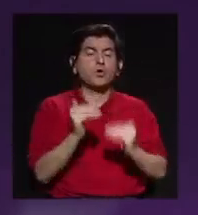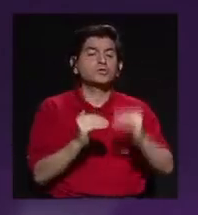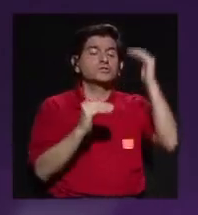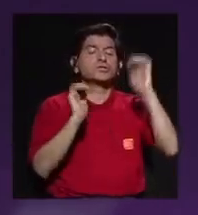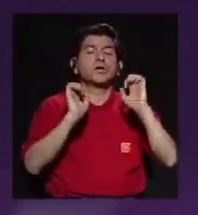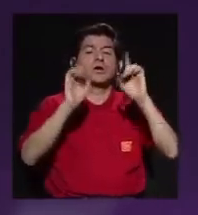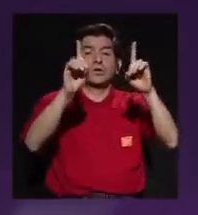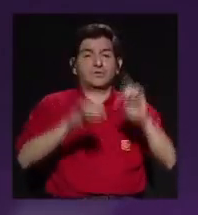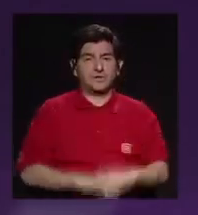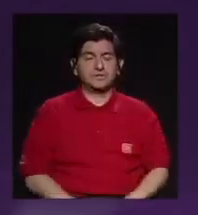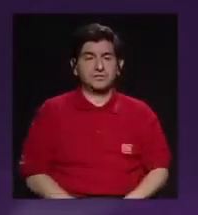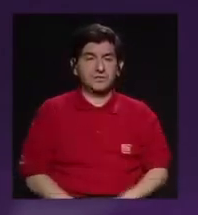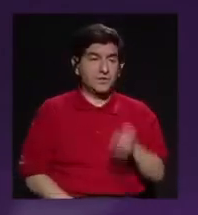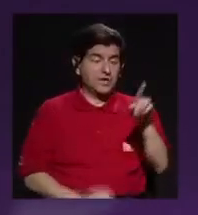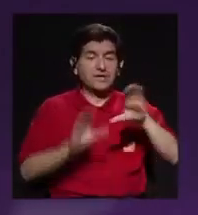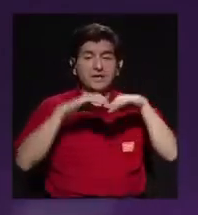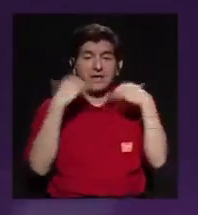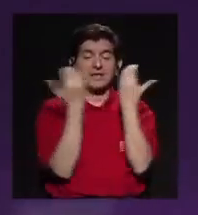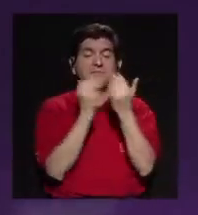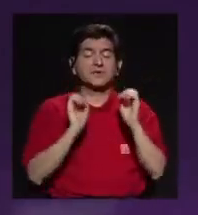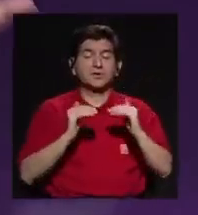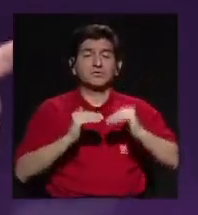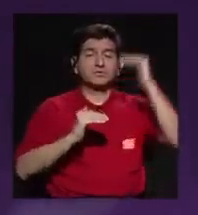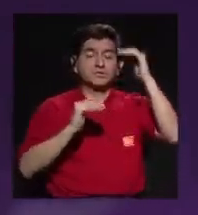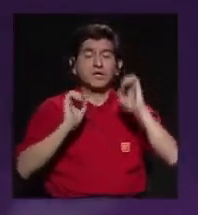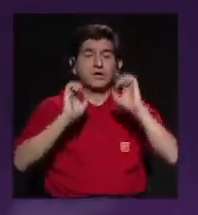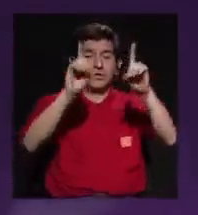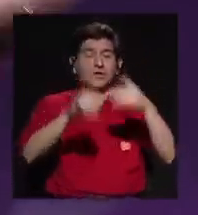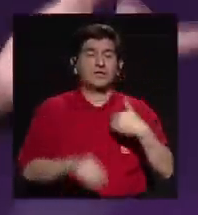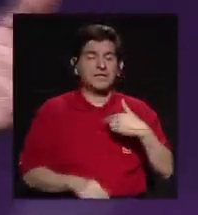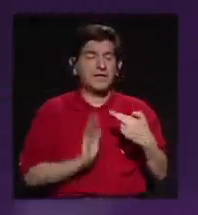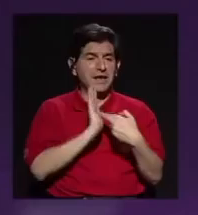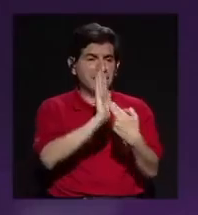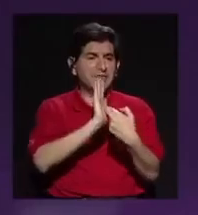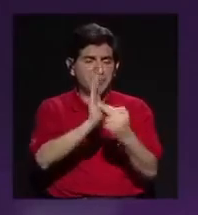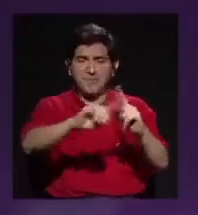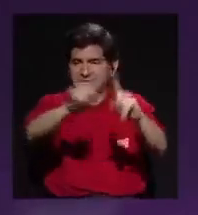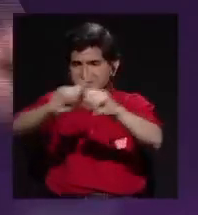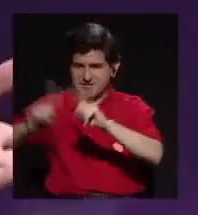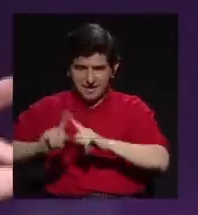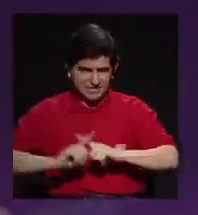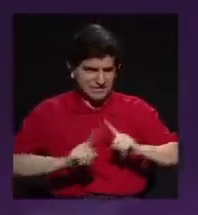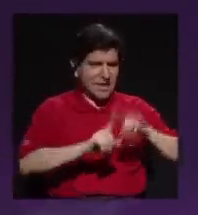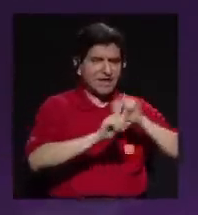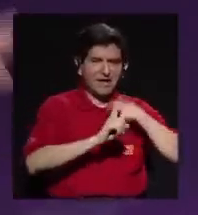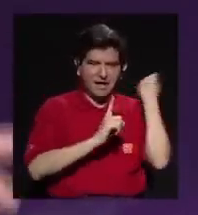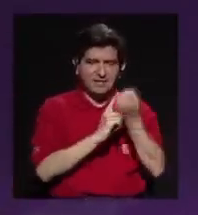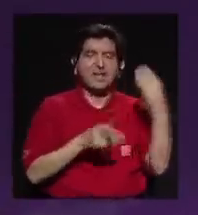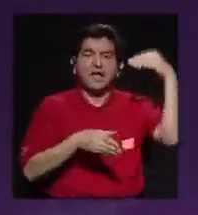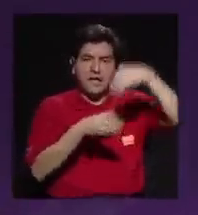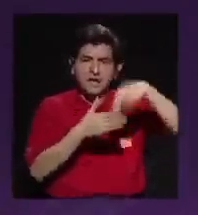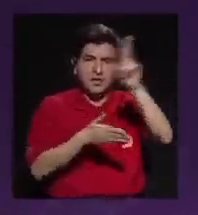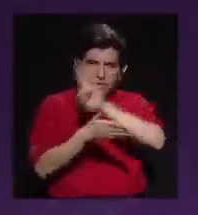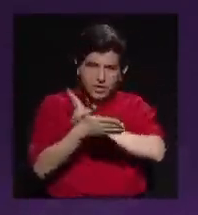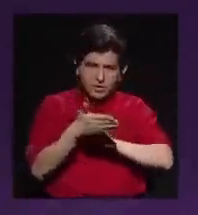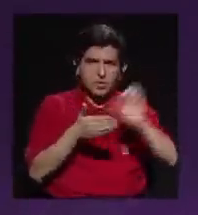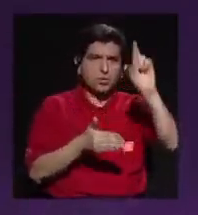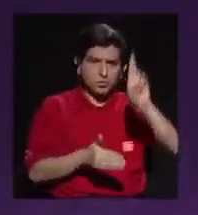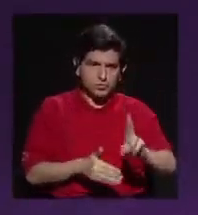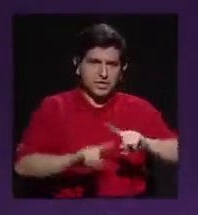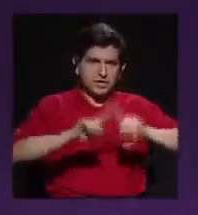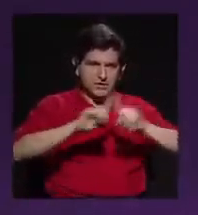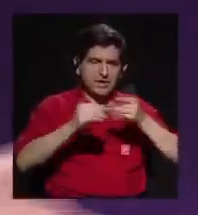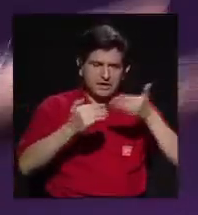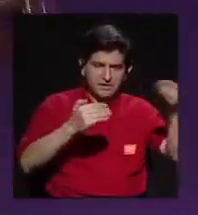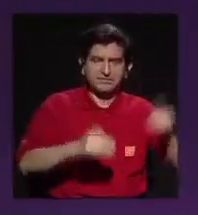de Educación, y el Consejo Superior de Educación tiene representación de una serie de actores de la sociedad, incluyendo la Universidad de Costa Rica y otras